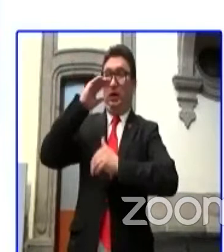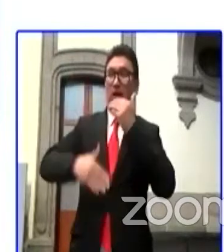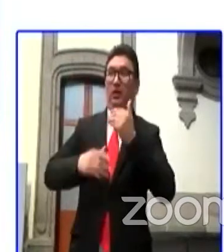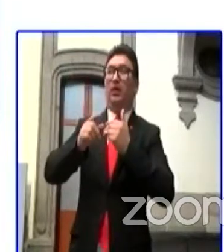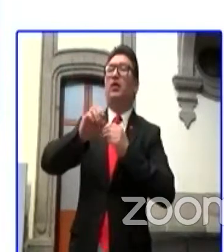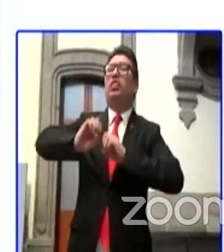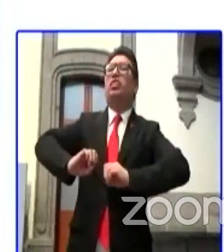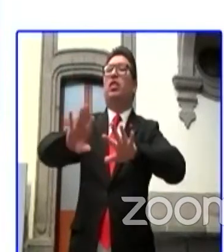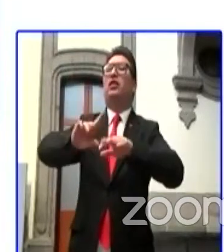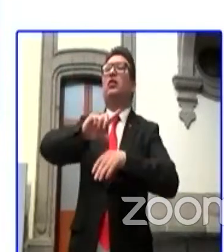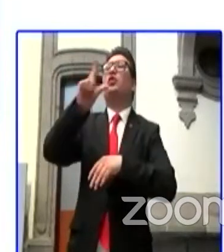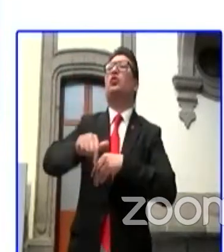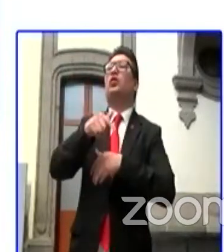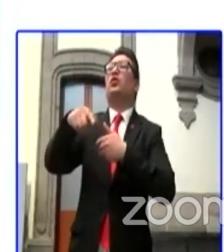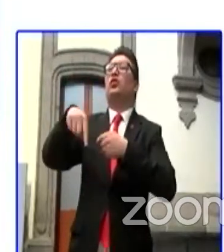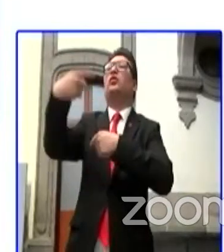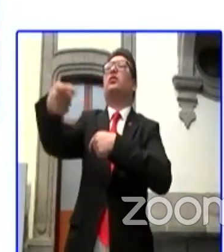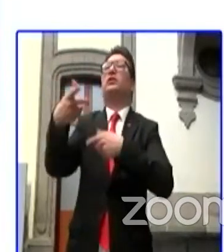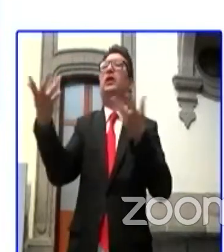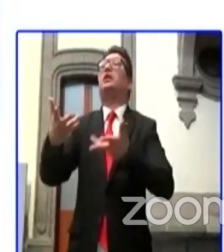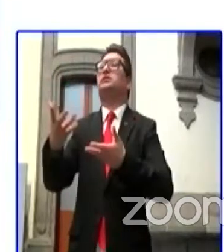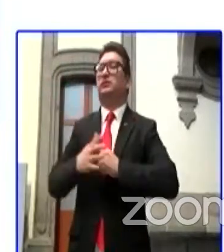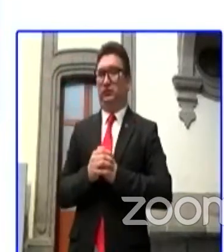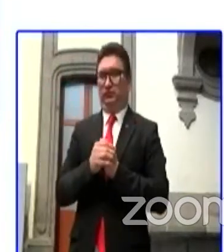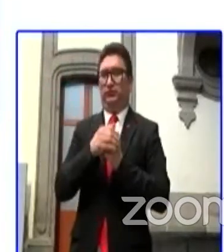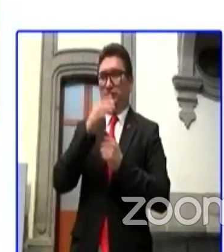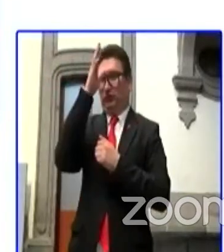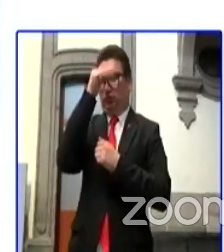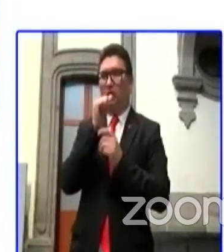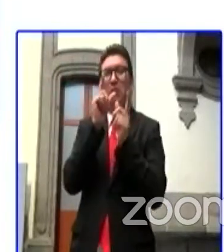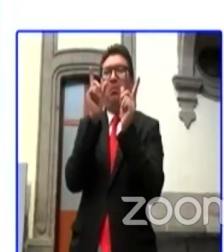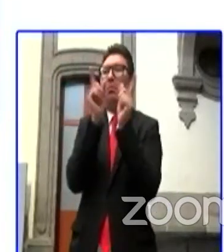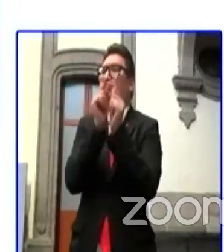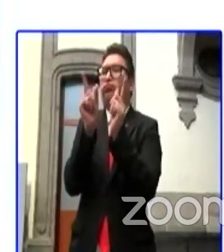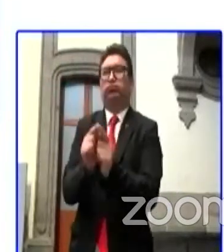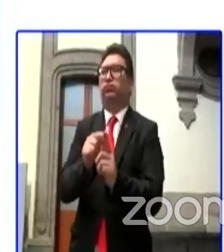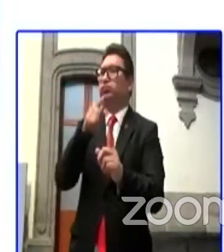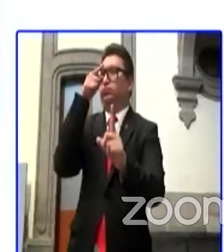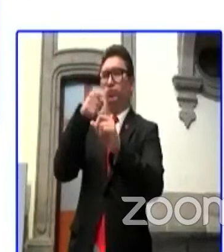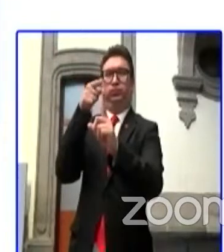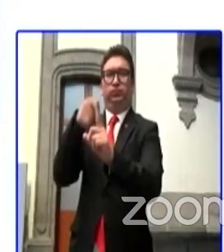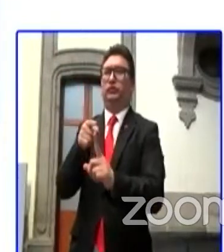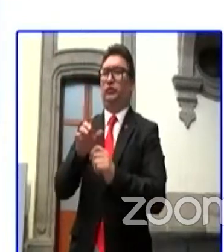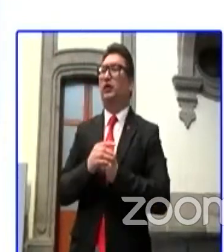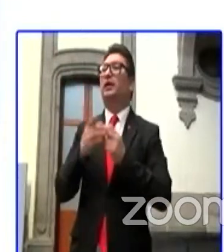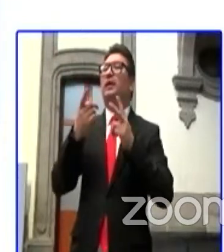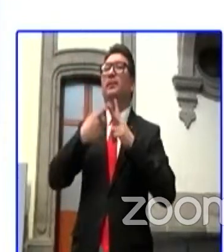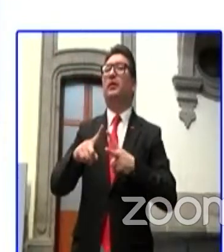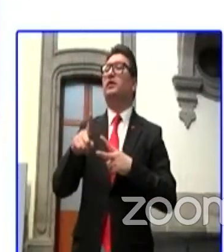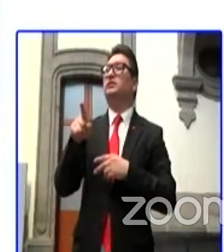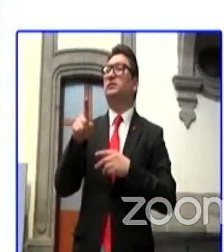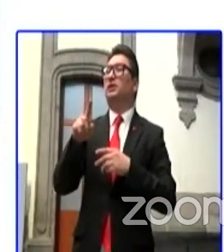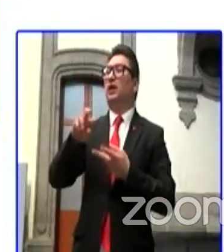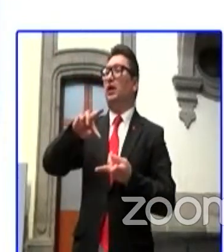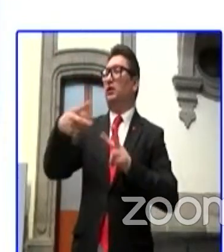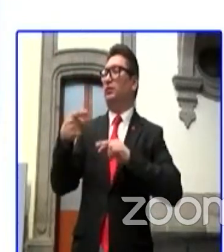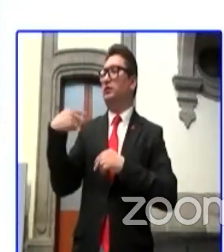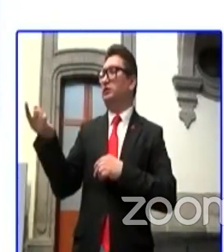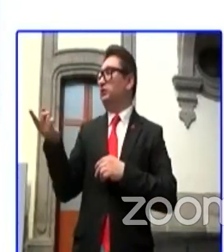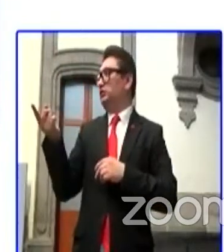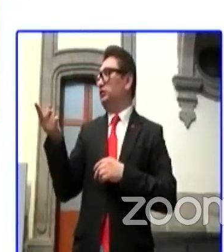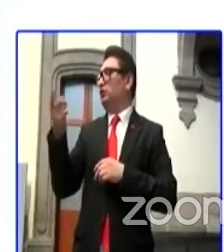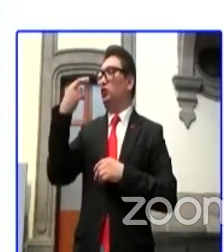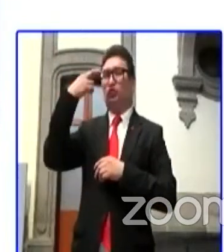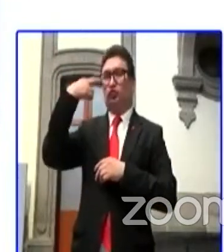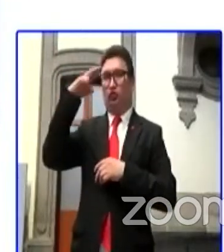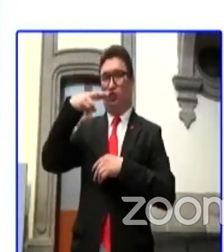después del otro lado, ¿de acuerdo? Breves, concretos, y vamos a empezar al revés. Entonces vamos con Ruth